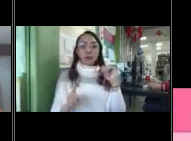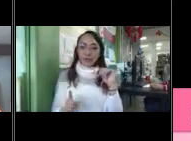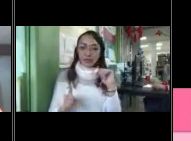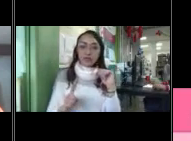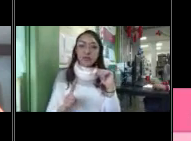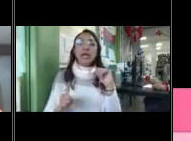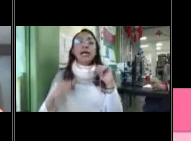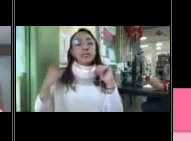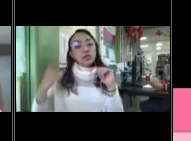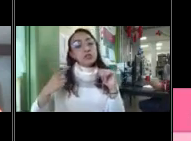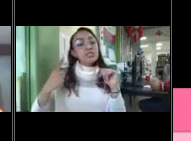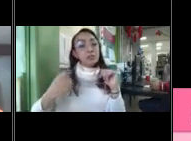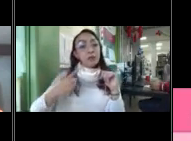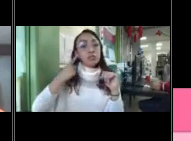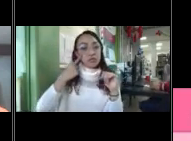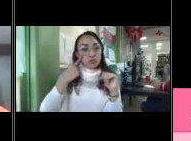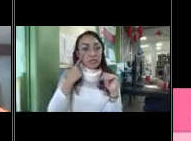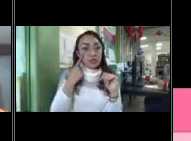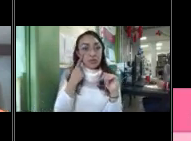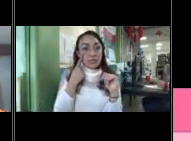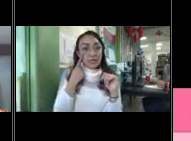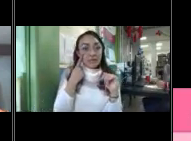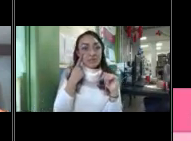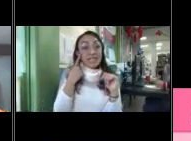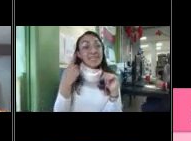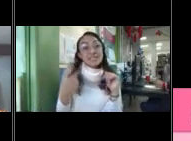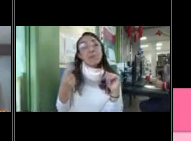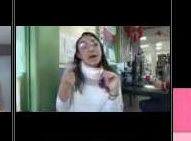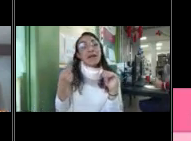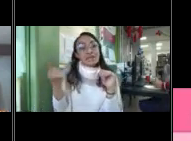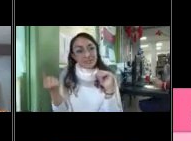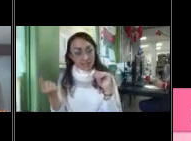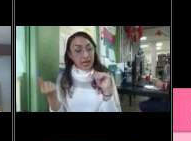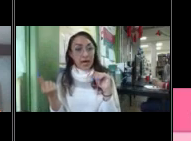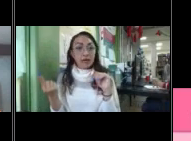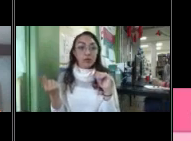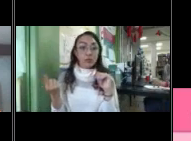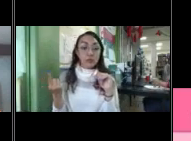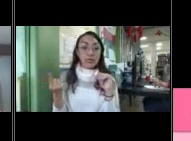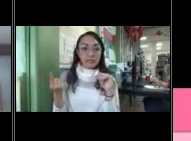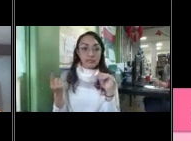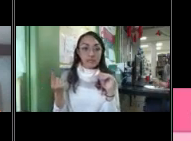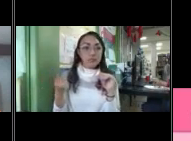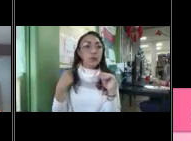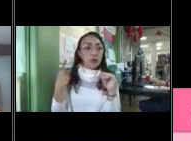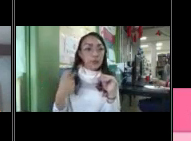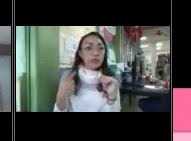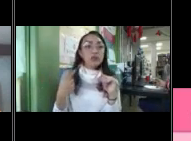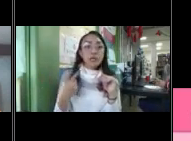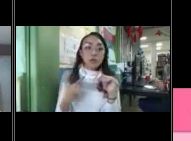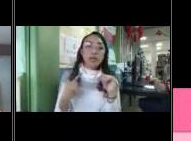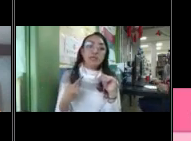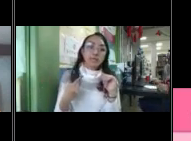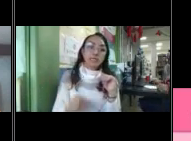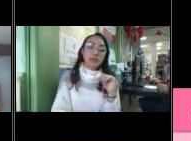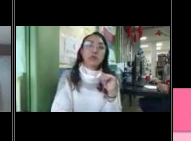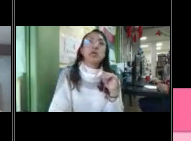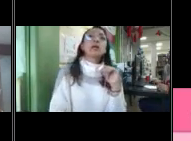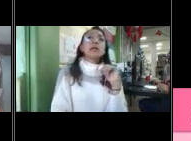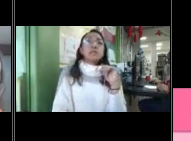triángulos y cuadrados. Entonces vamos asociando de manera visual que se parece a cómo son las casas, por lo menos a cómo